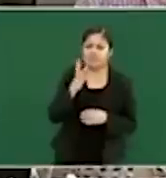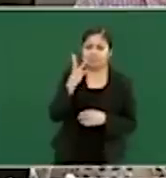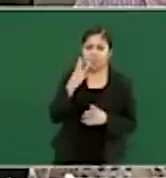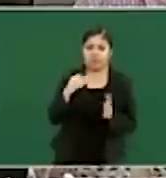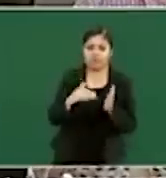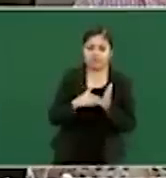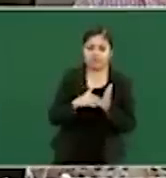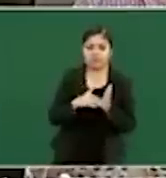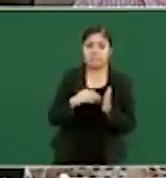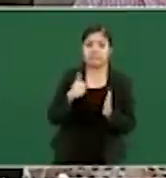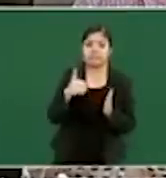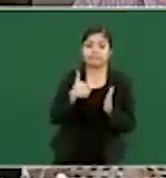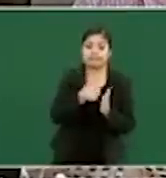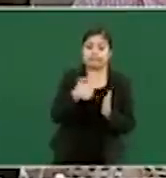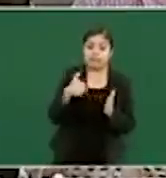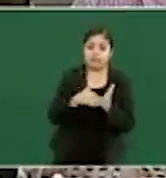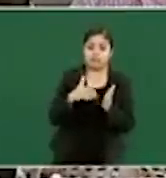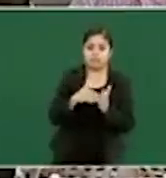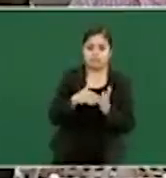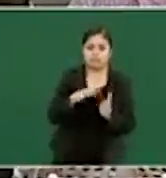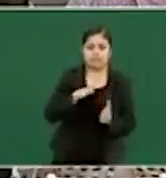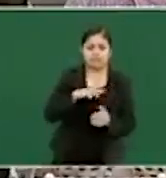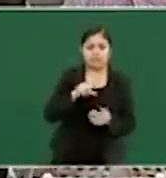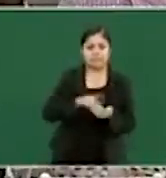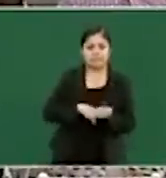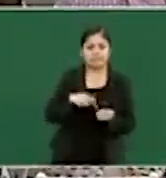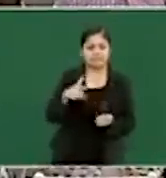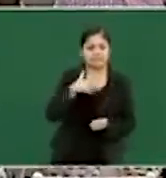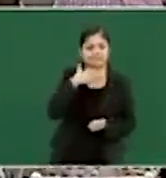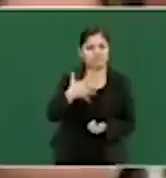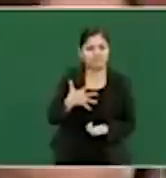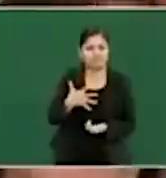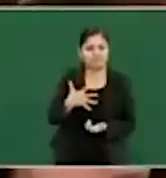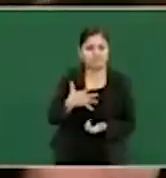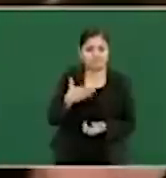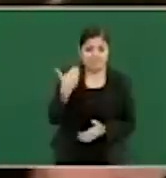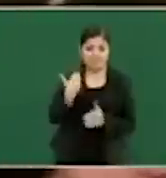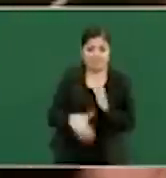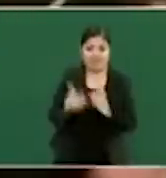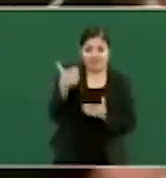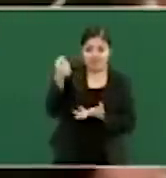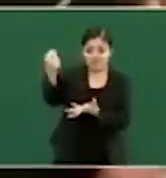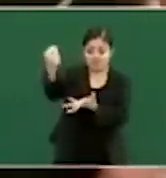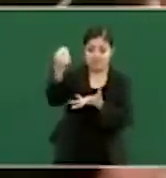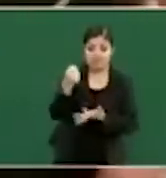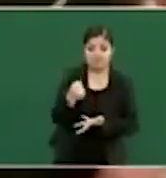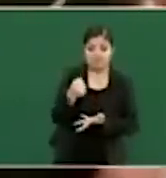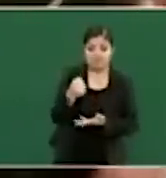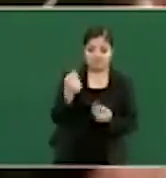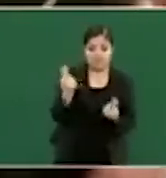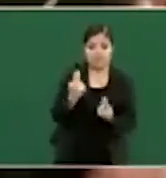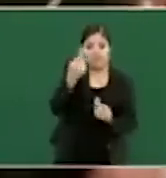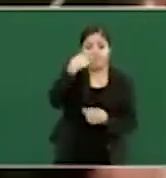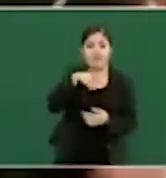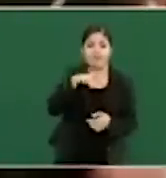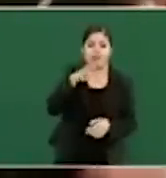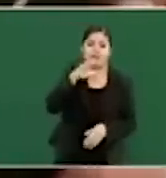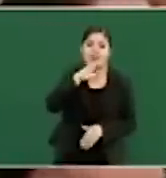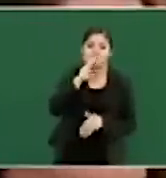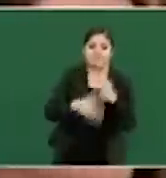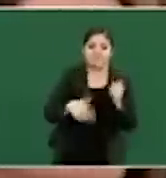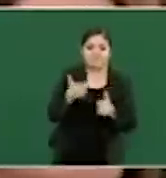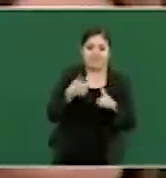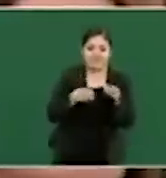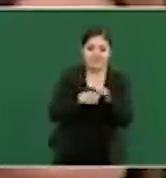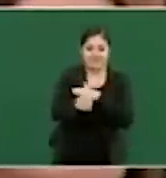3.600 millones de pesos, es casi lo que se necesita para terminar la línea 3 del Tren Ligero, haciendo un comparativo